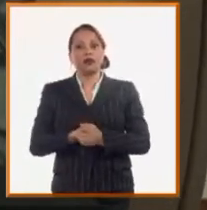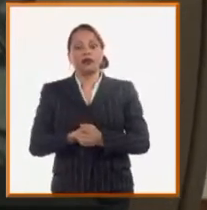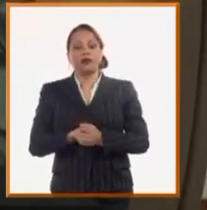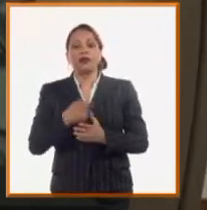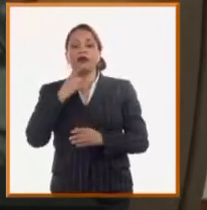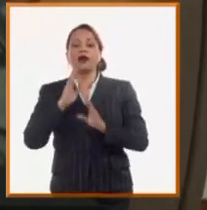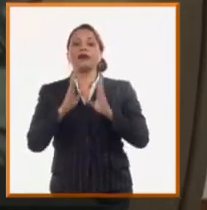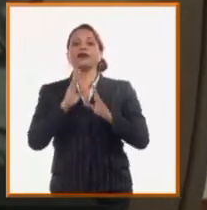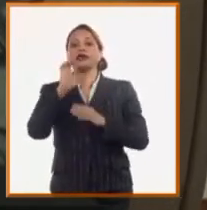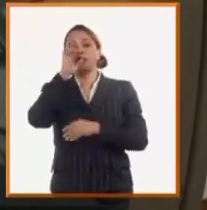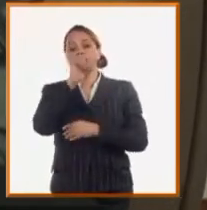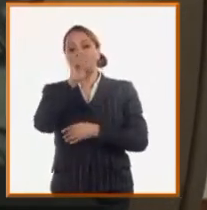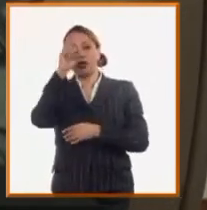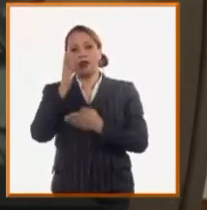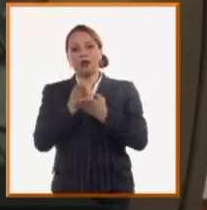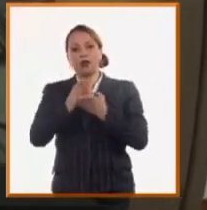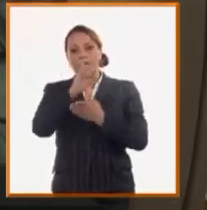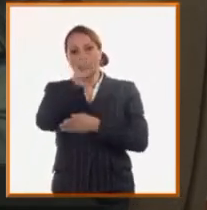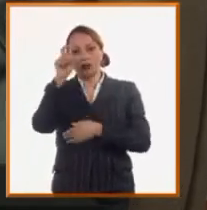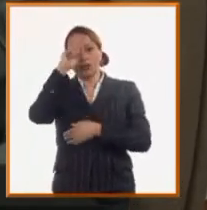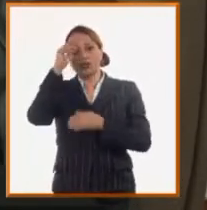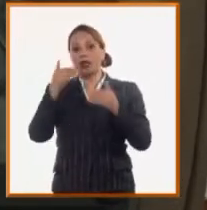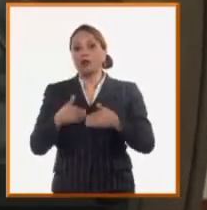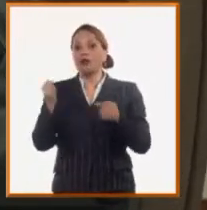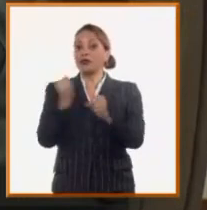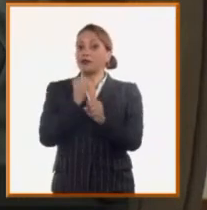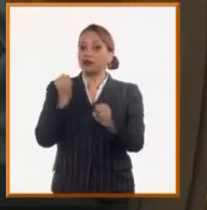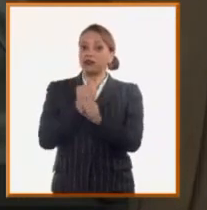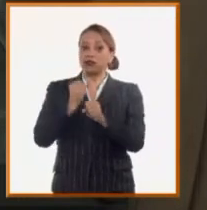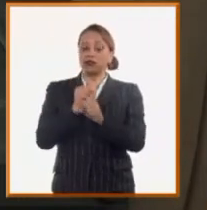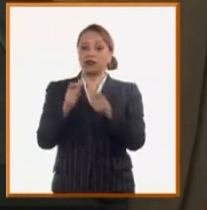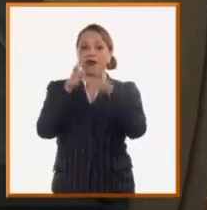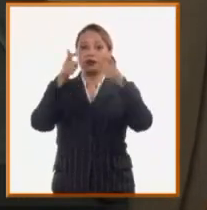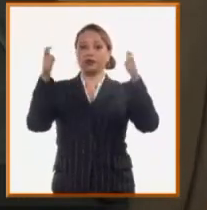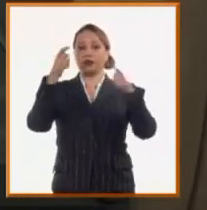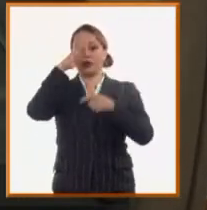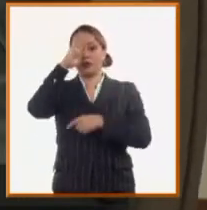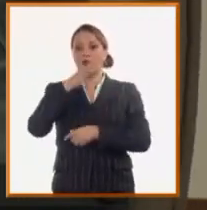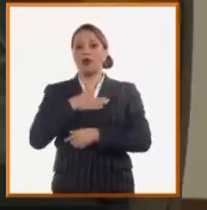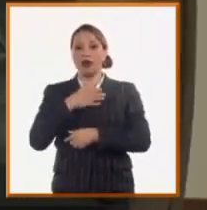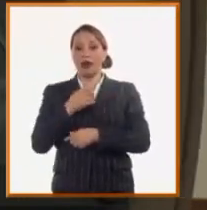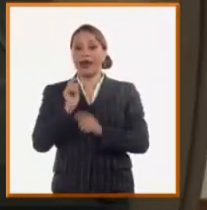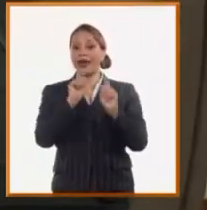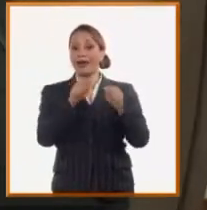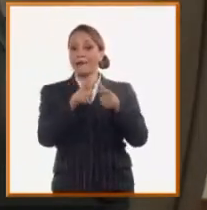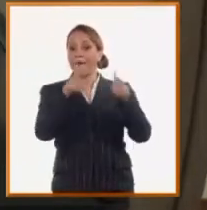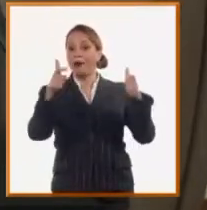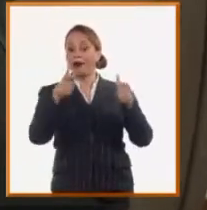sectores de educación y salud, que son los sectores que más trabajadores tienen en nuestro país.